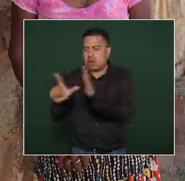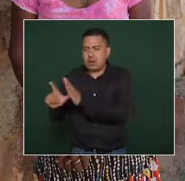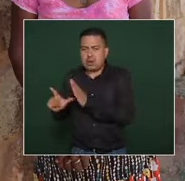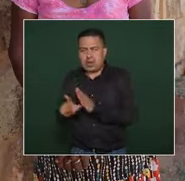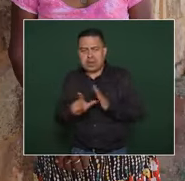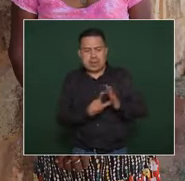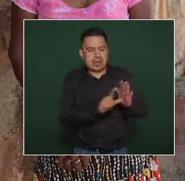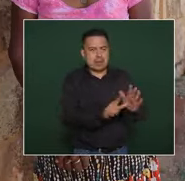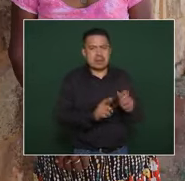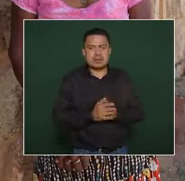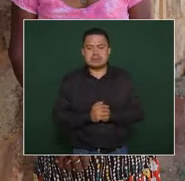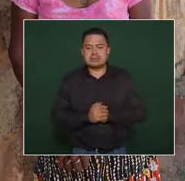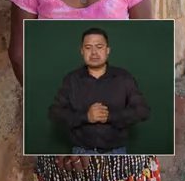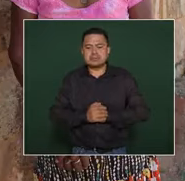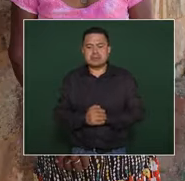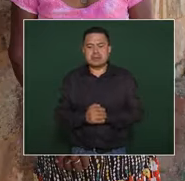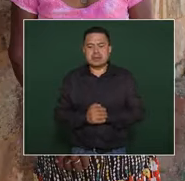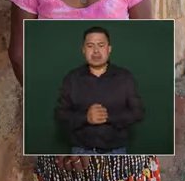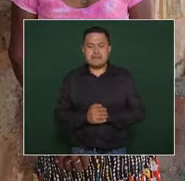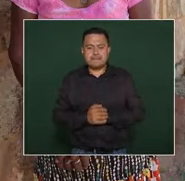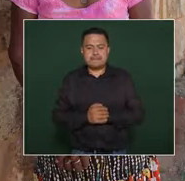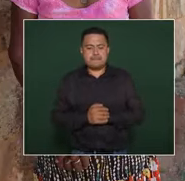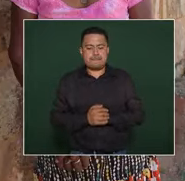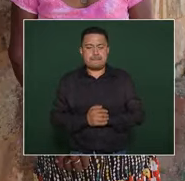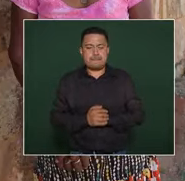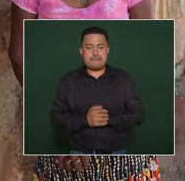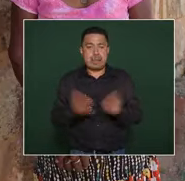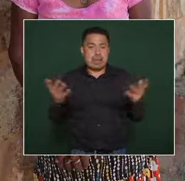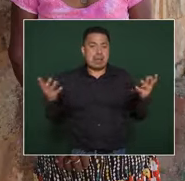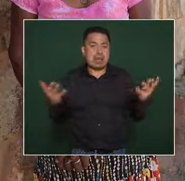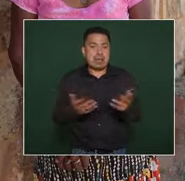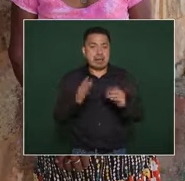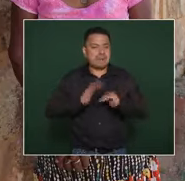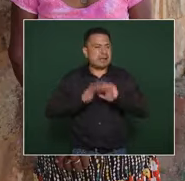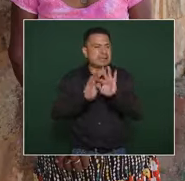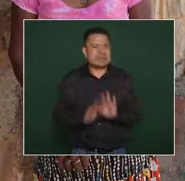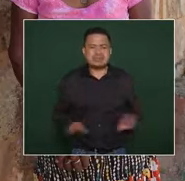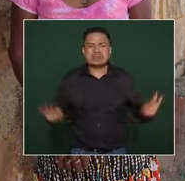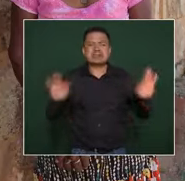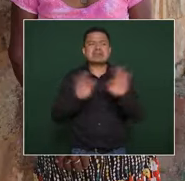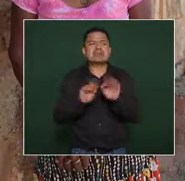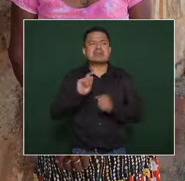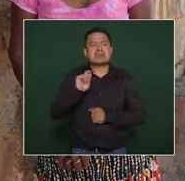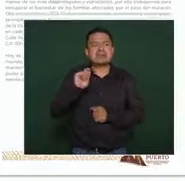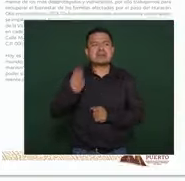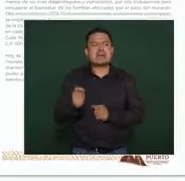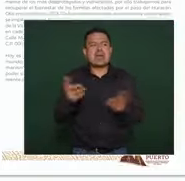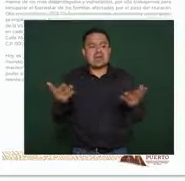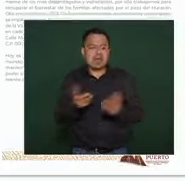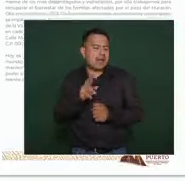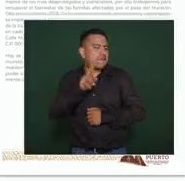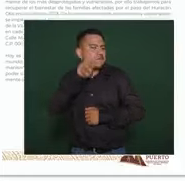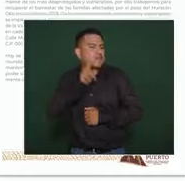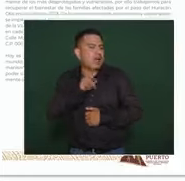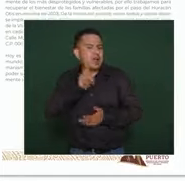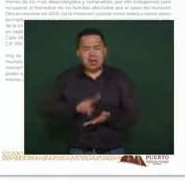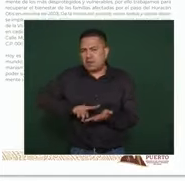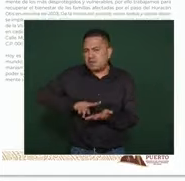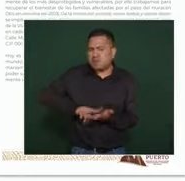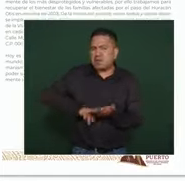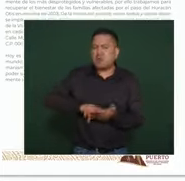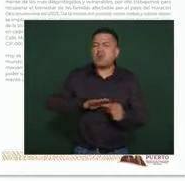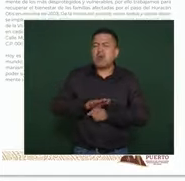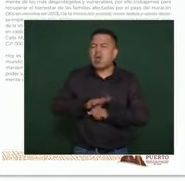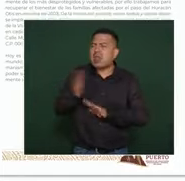Adelante. Hemos hecho una tarea muy importante, que es hacer una verificación de